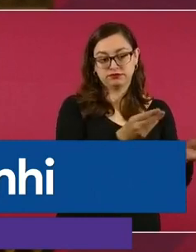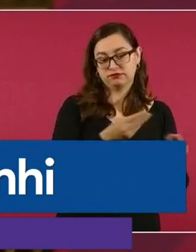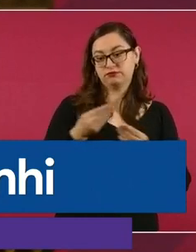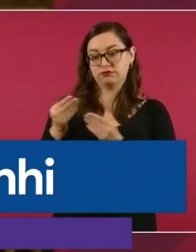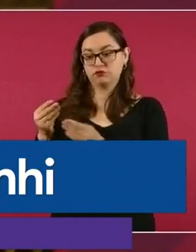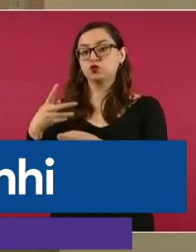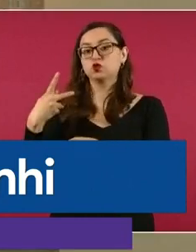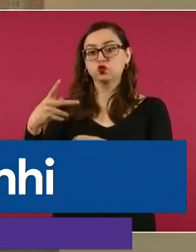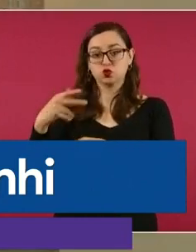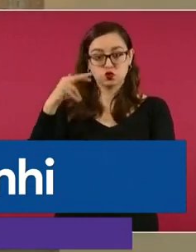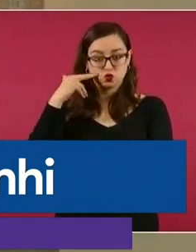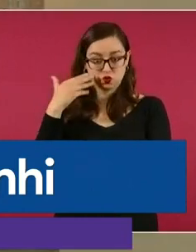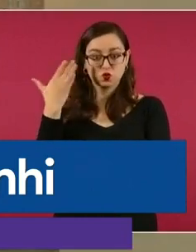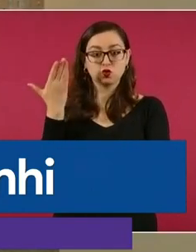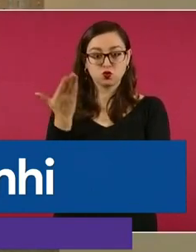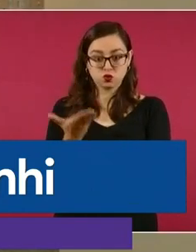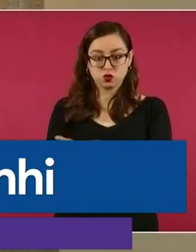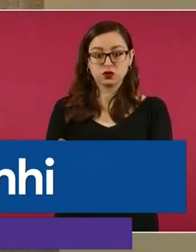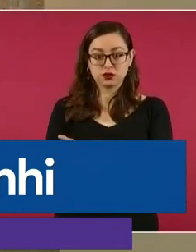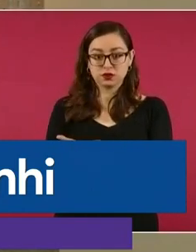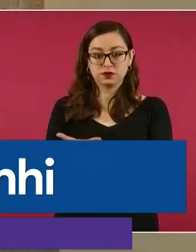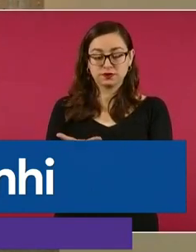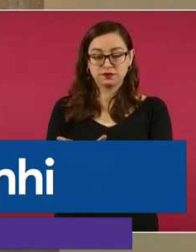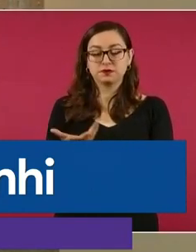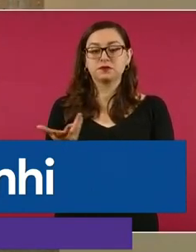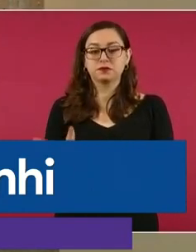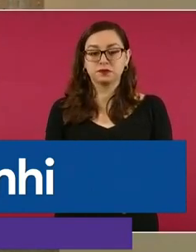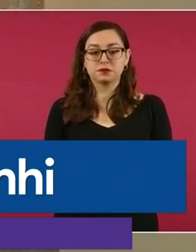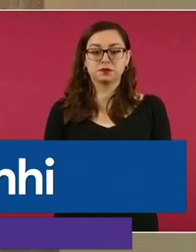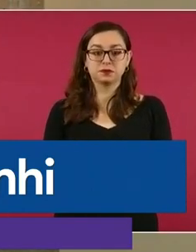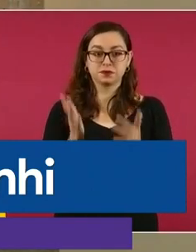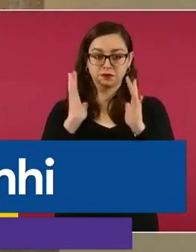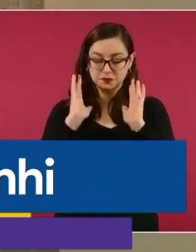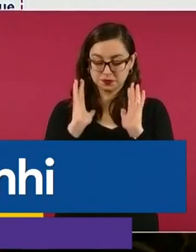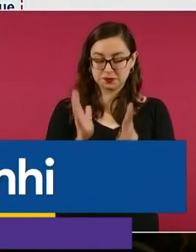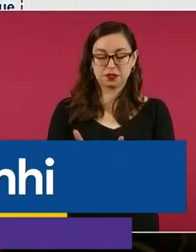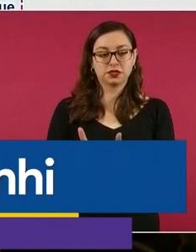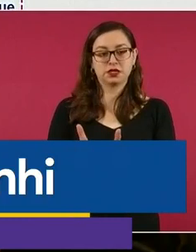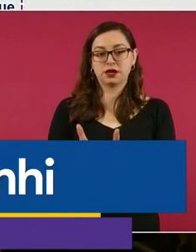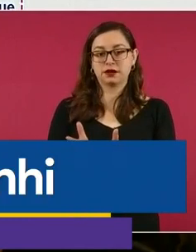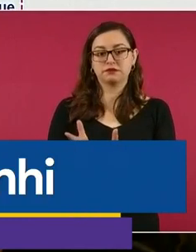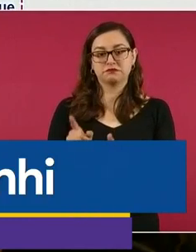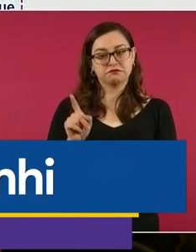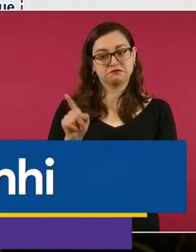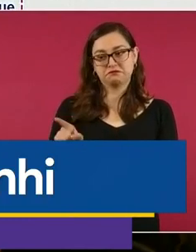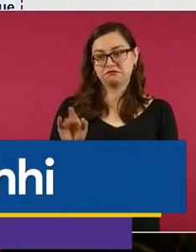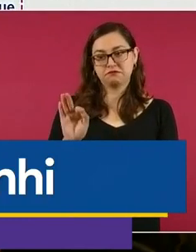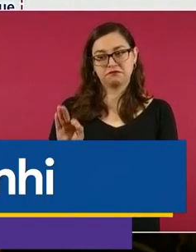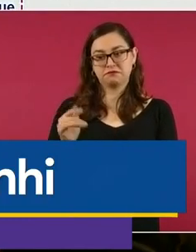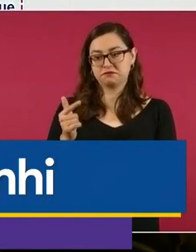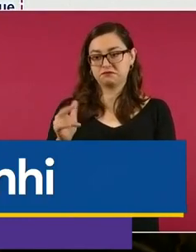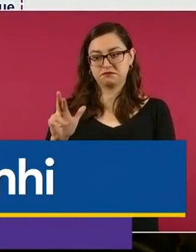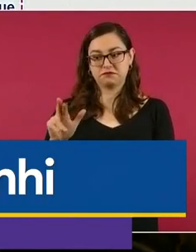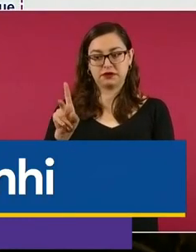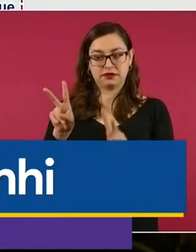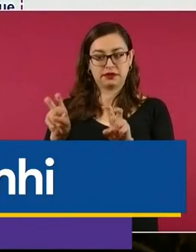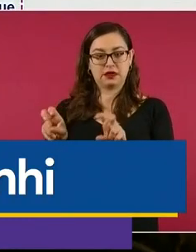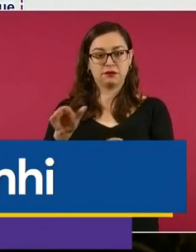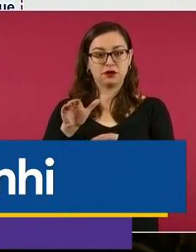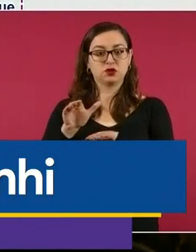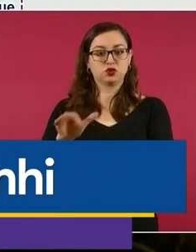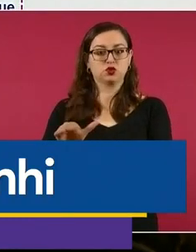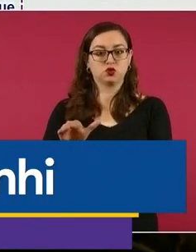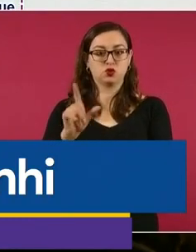en Palacio Nacional el funcionario explicó que la dependencia Federal designó a la fiscalía especializada en violencia contra las mujeres